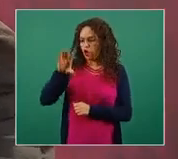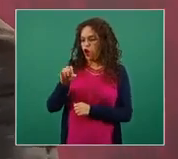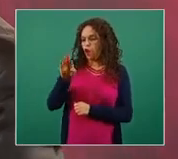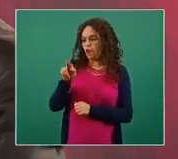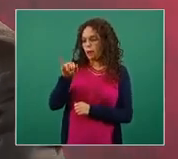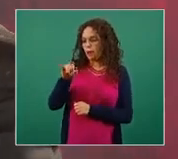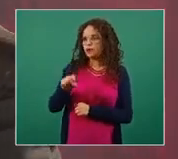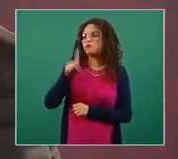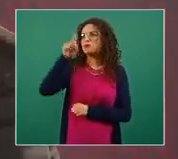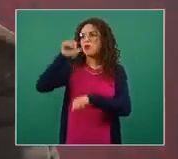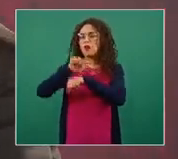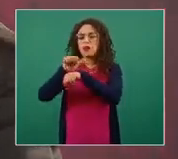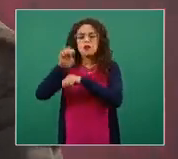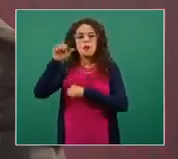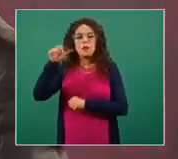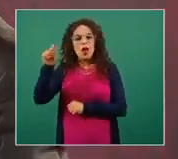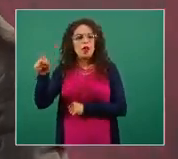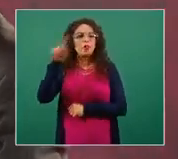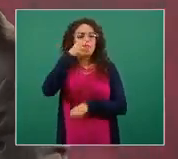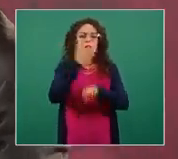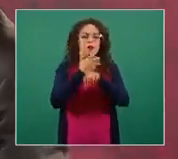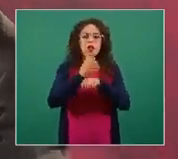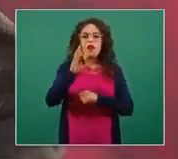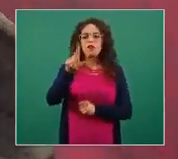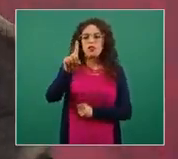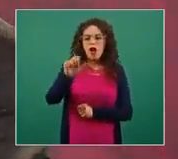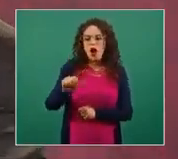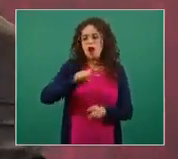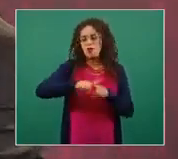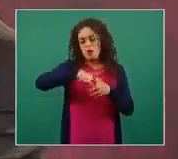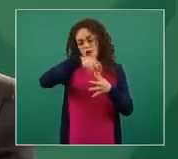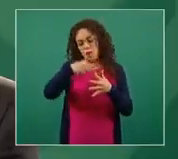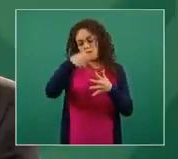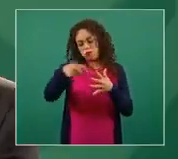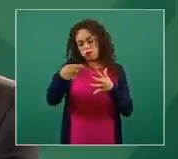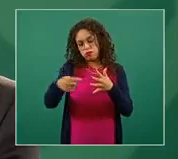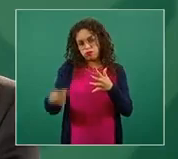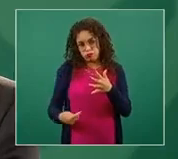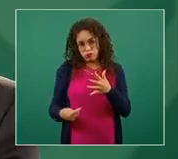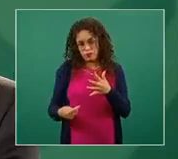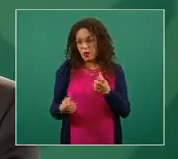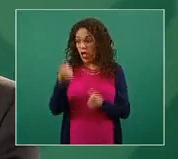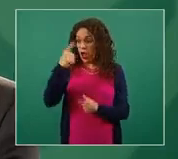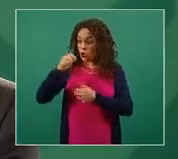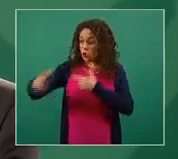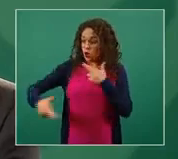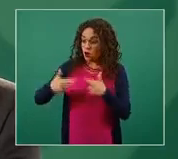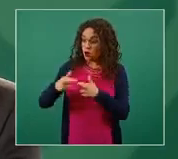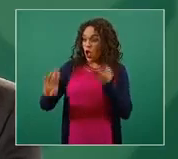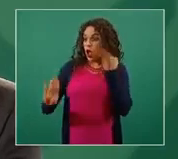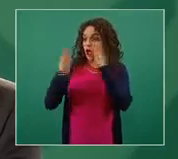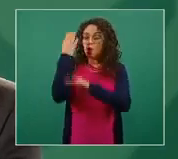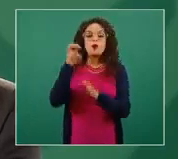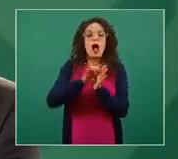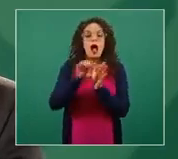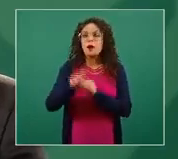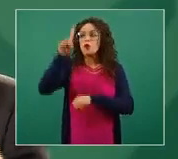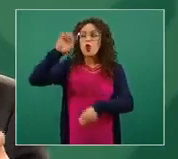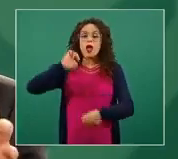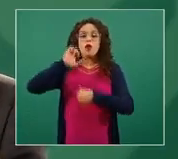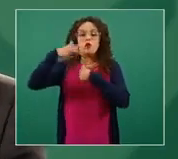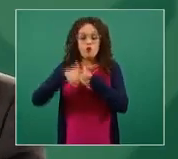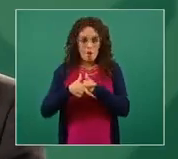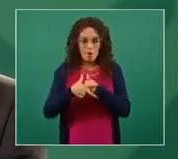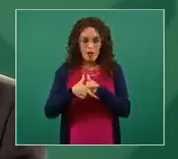en Estados Unidos es la FDA, etcétera. Hay regiones del mundo, como la región europea, que además de